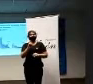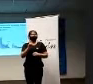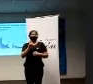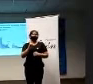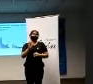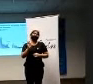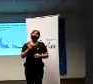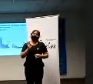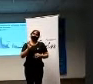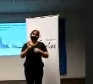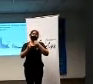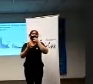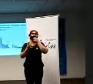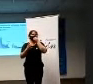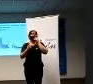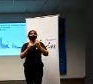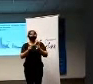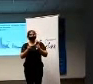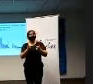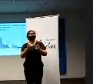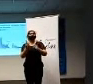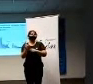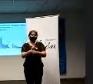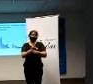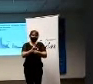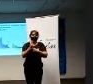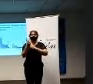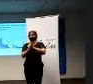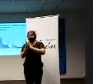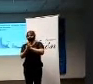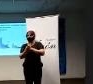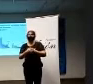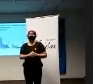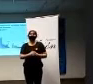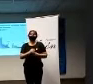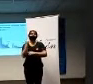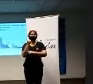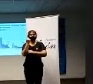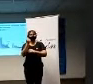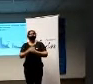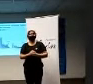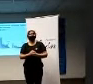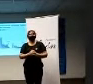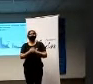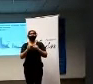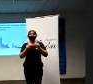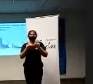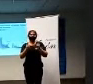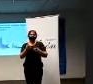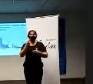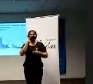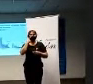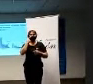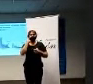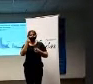haya semanas en donde algún departamento haya algún aumento teniendo en cuenta su semana epidemiológica, tal vez